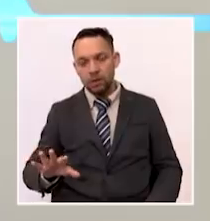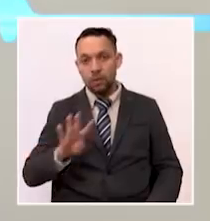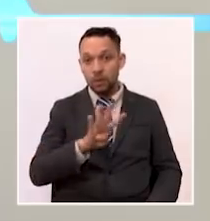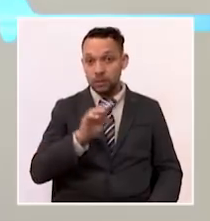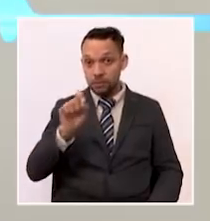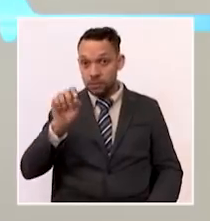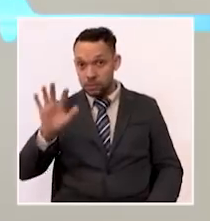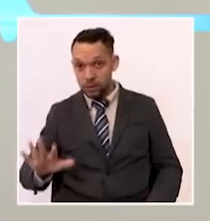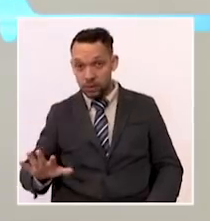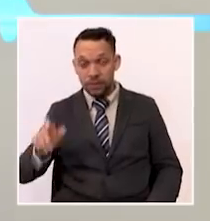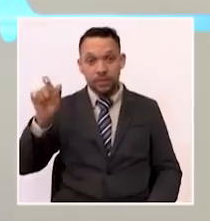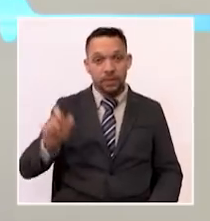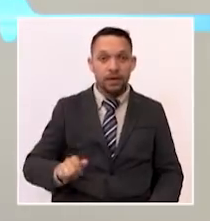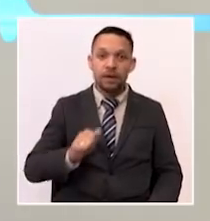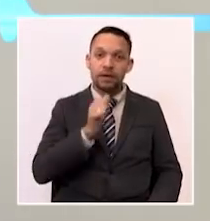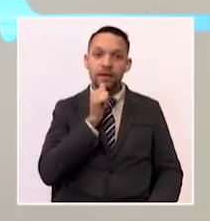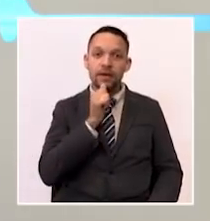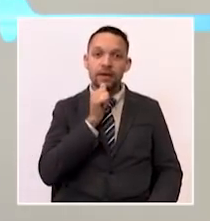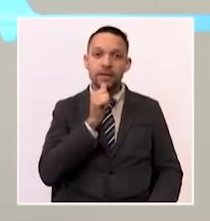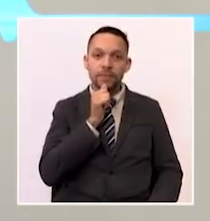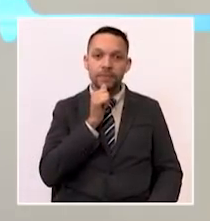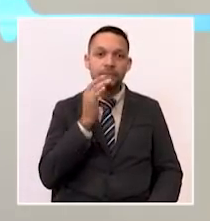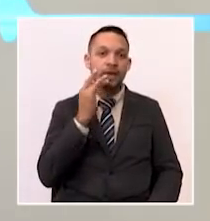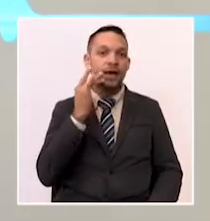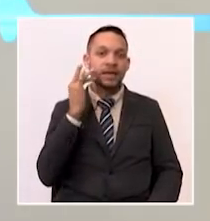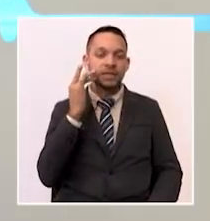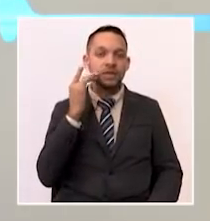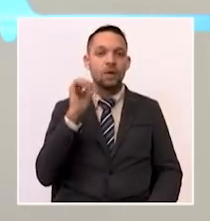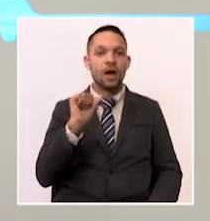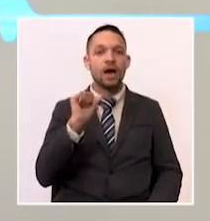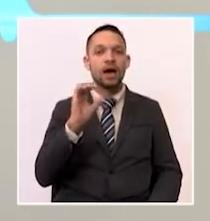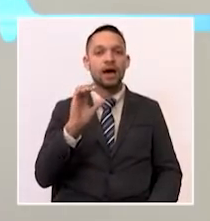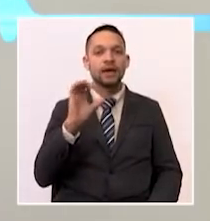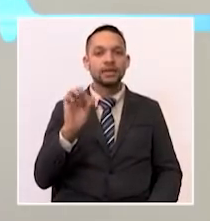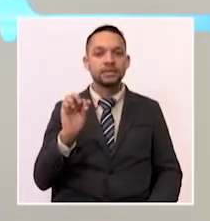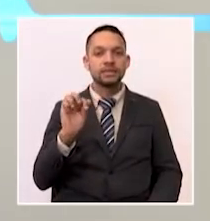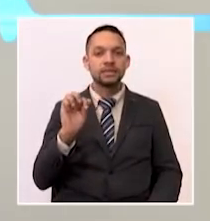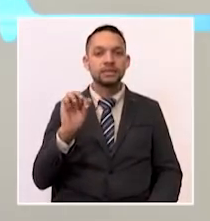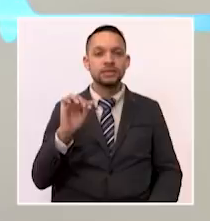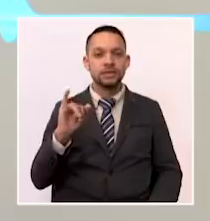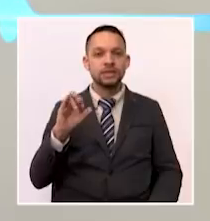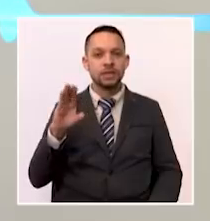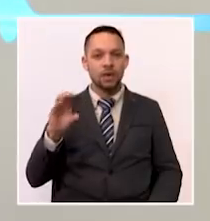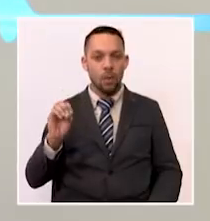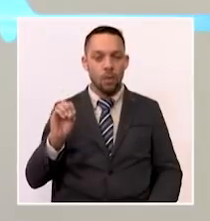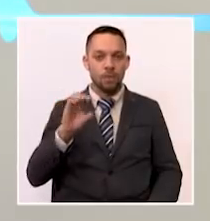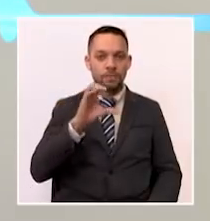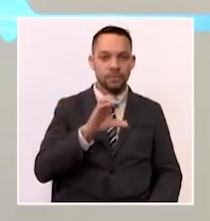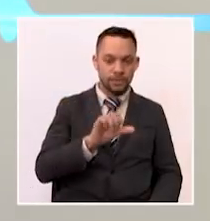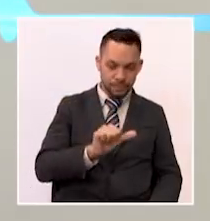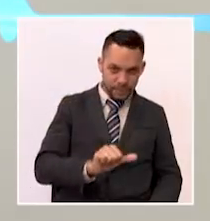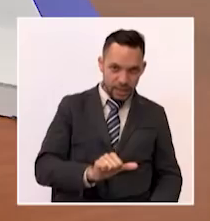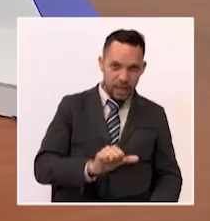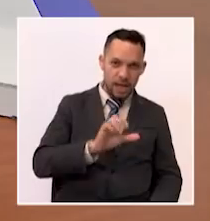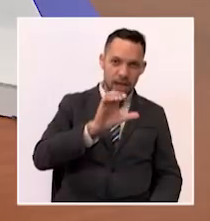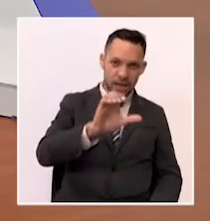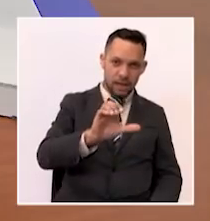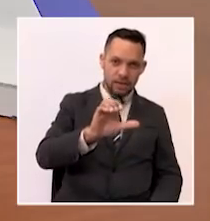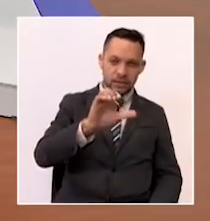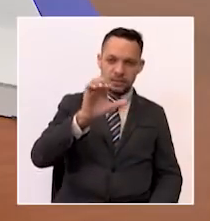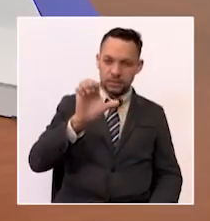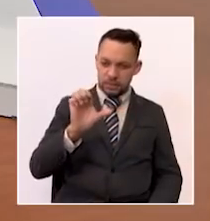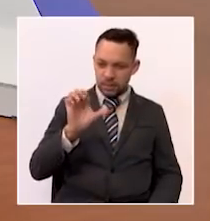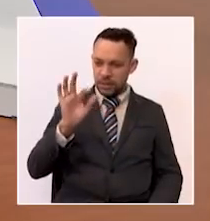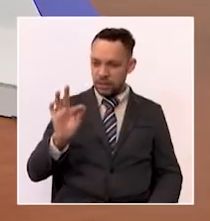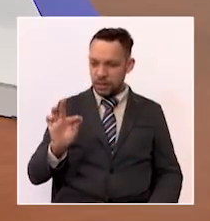es baños con ácido acético. El ácido acético es al 3%, es el mismo vinagre. Entonces el